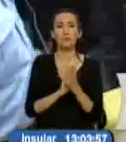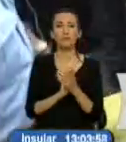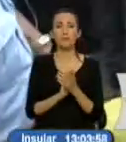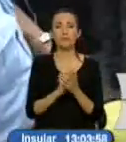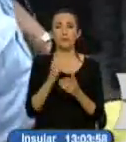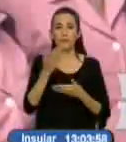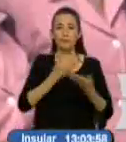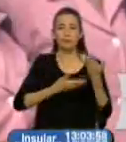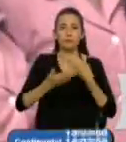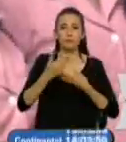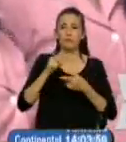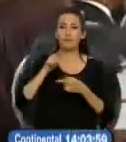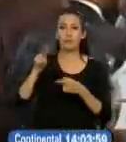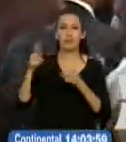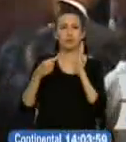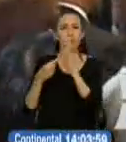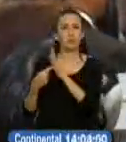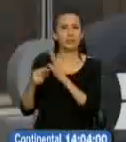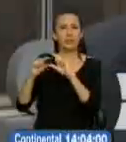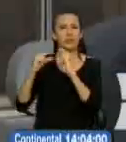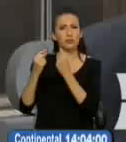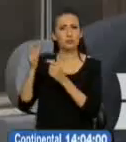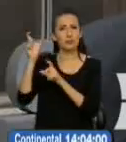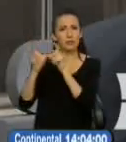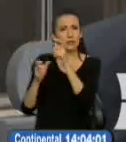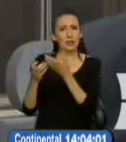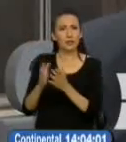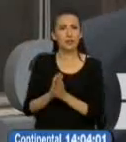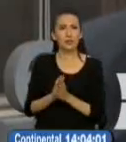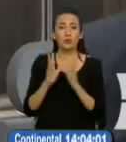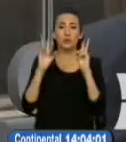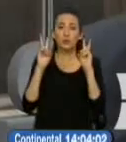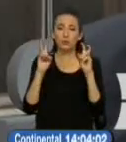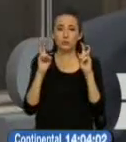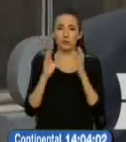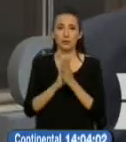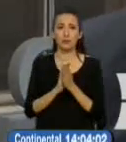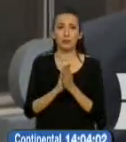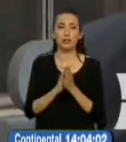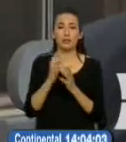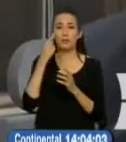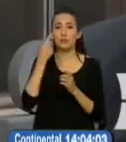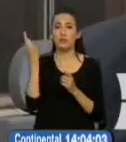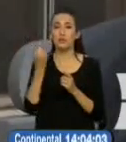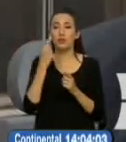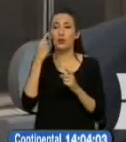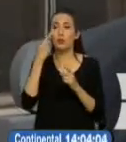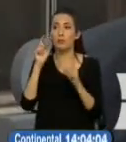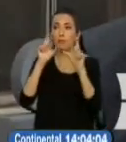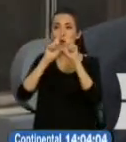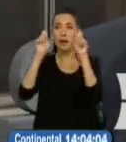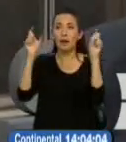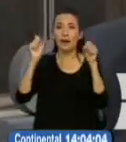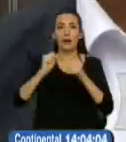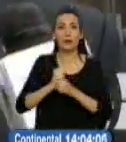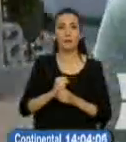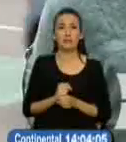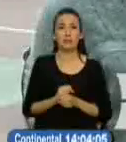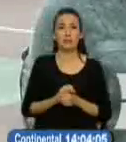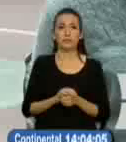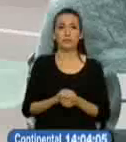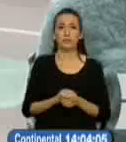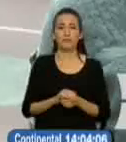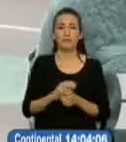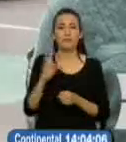los consideraba como precarización laboral. Un tema a favor del empresario, pero tal vez puede estar perjudicando en algo a los empleados.